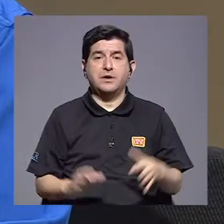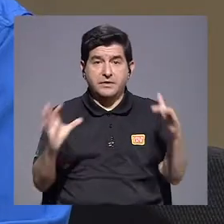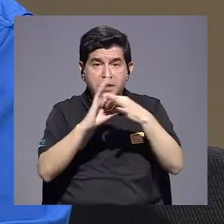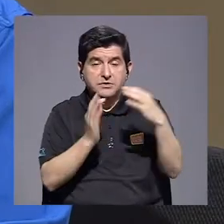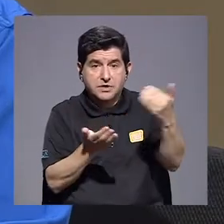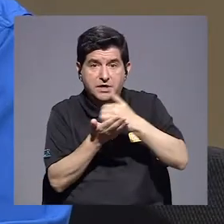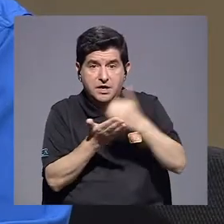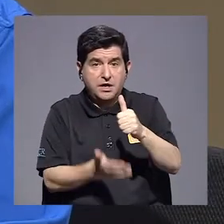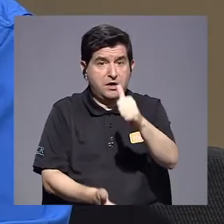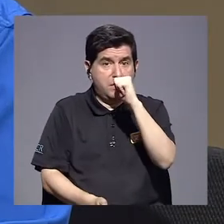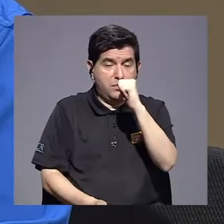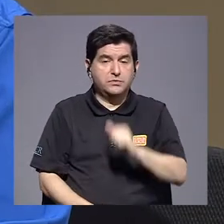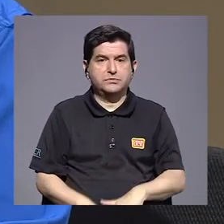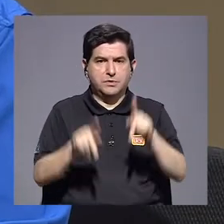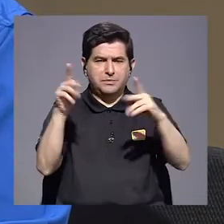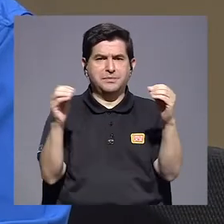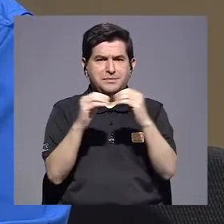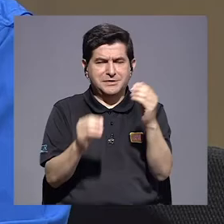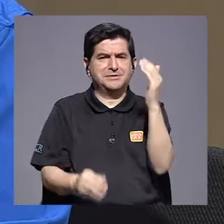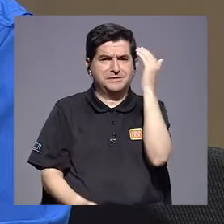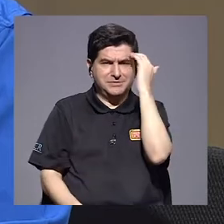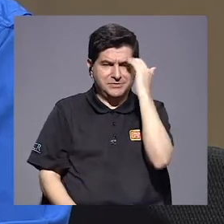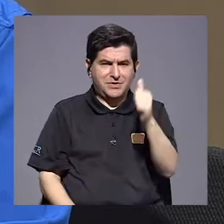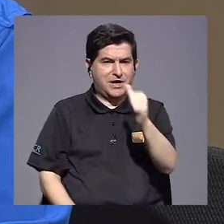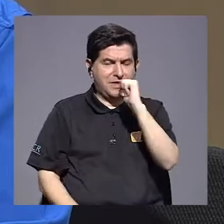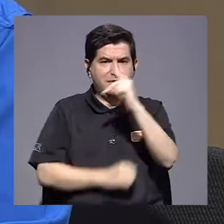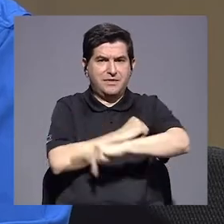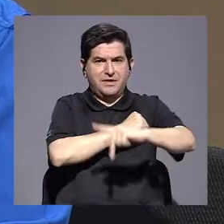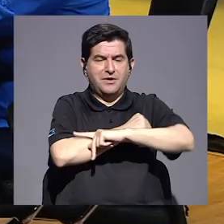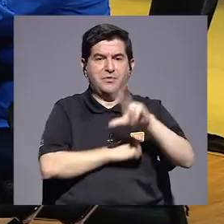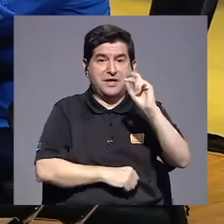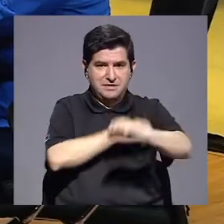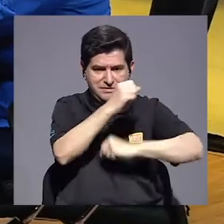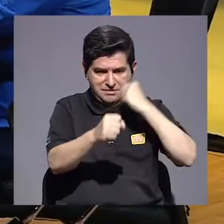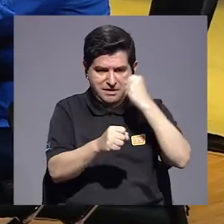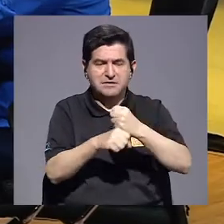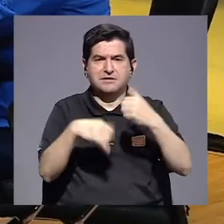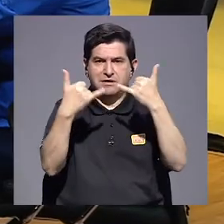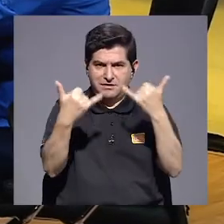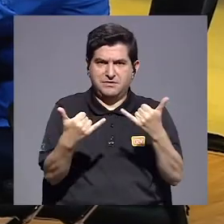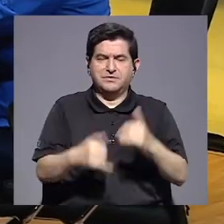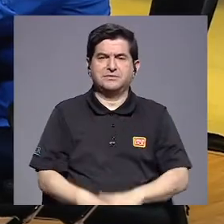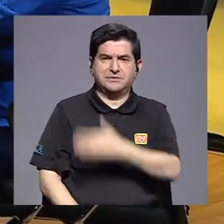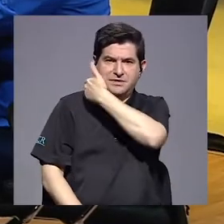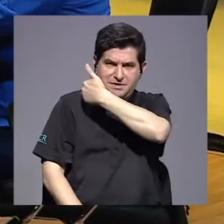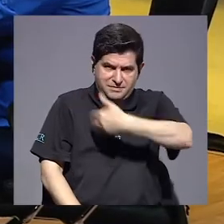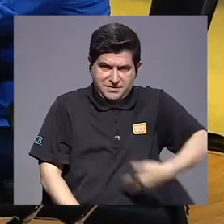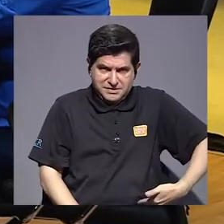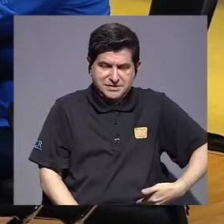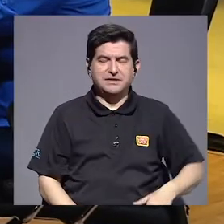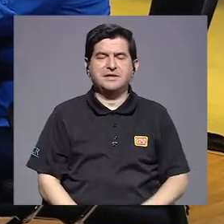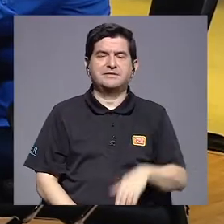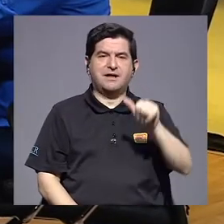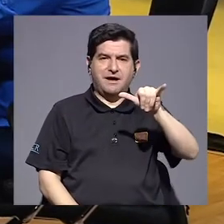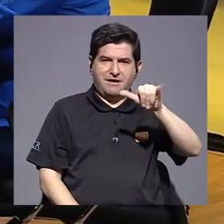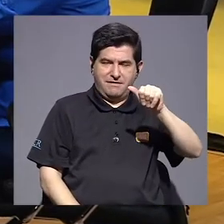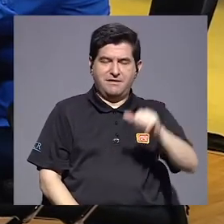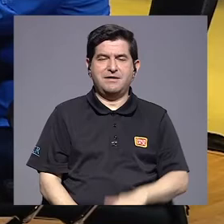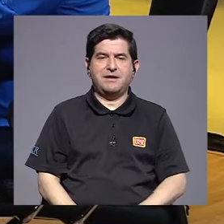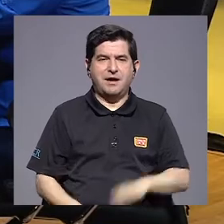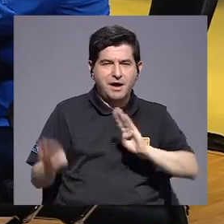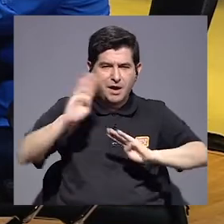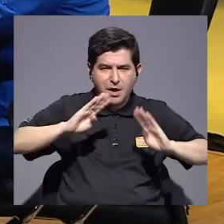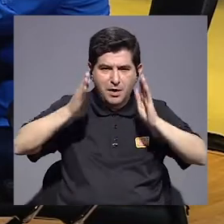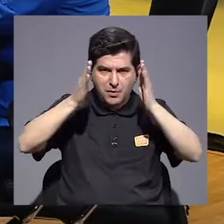hídrico. Yo diría que es la persona que más conoce de agua en este país. Más de 30 años, doña Yamilet, presidenta ejecutiva de la IA,